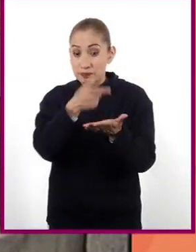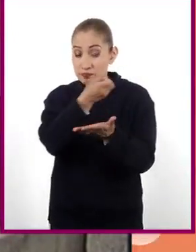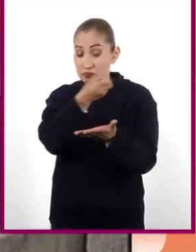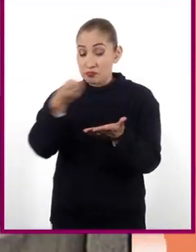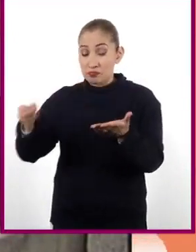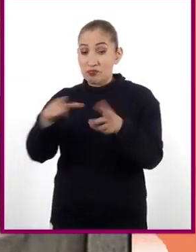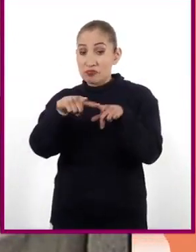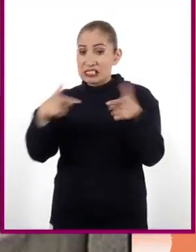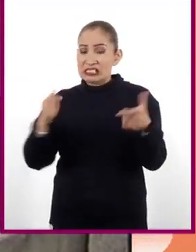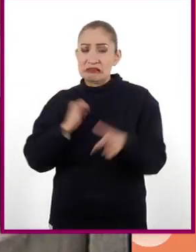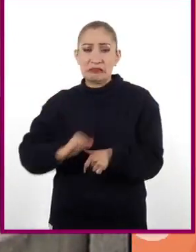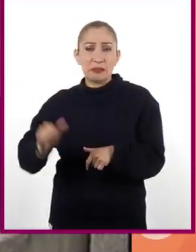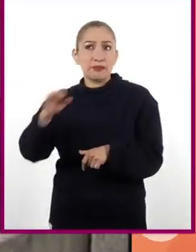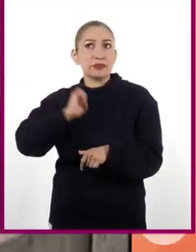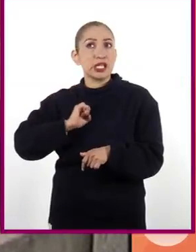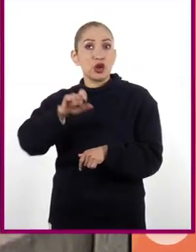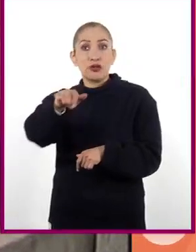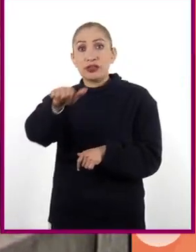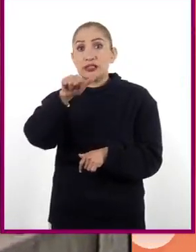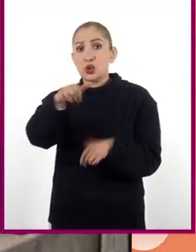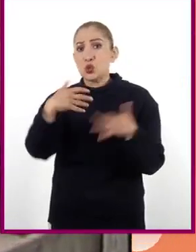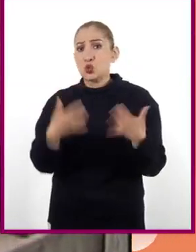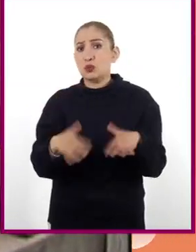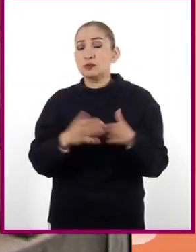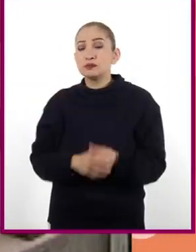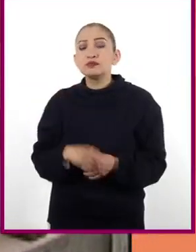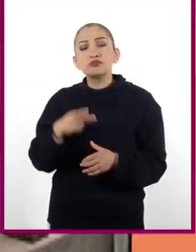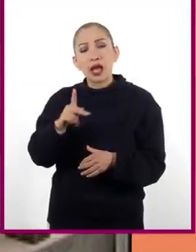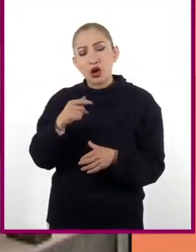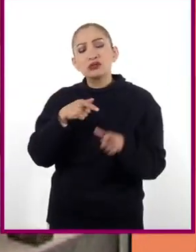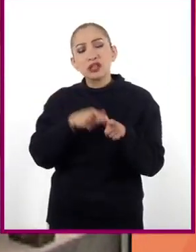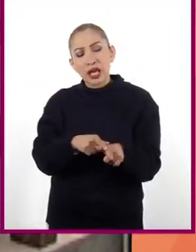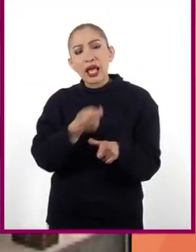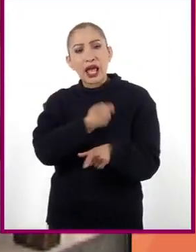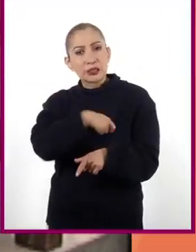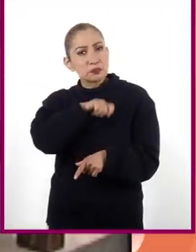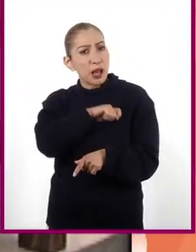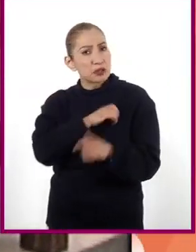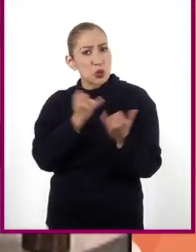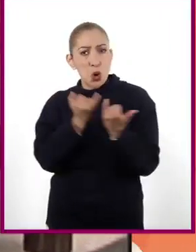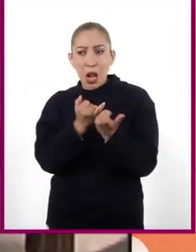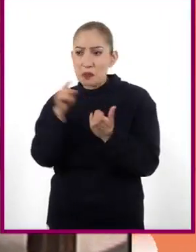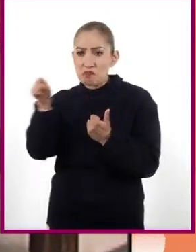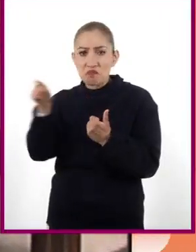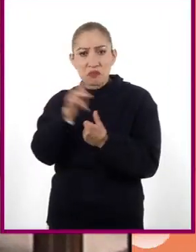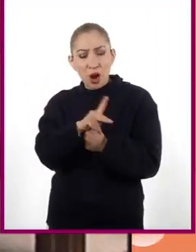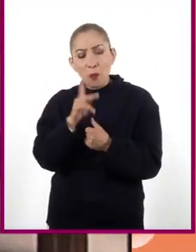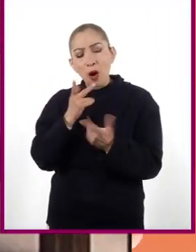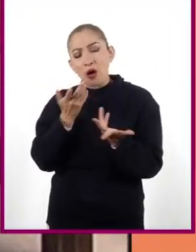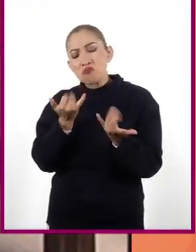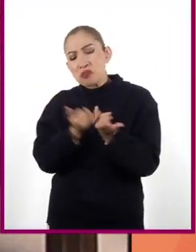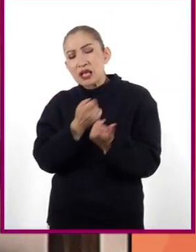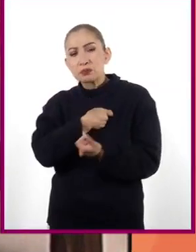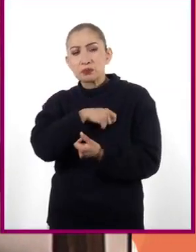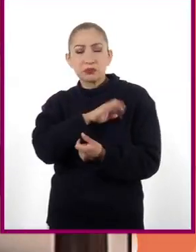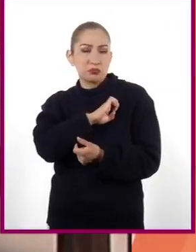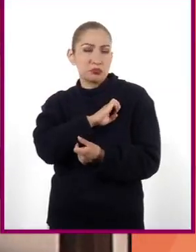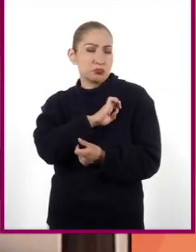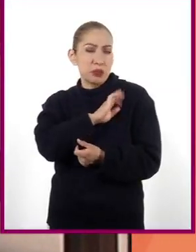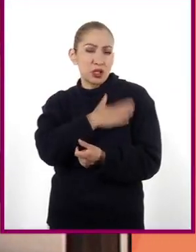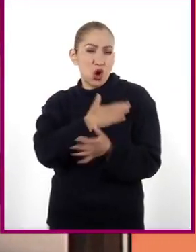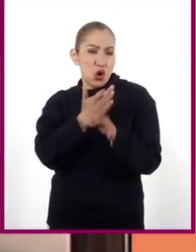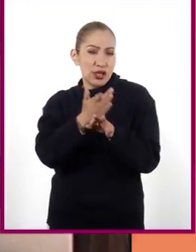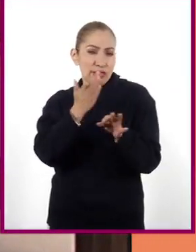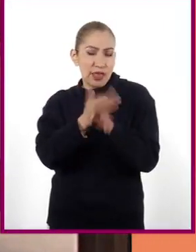es muy antiguo, es del siglo XVI, nada más ni nada menos, pero sigue siendo español y tiene cierto parentesco con el español que